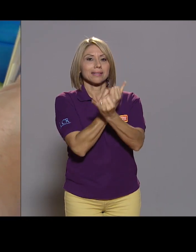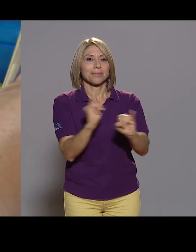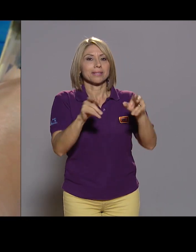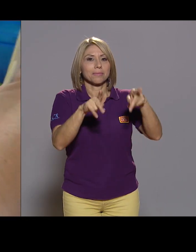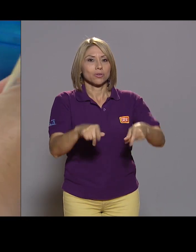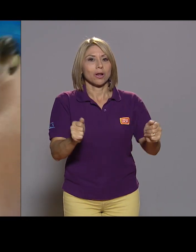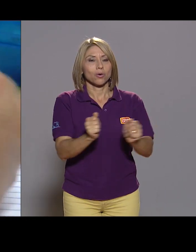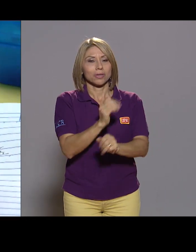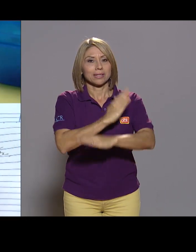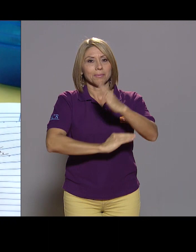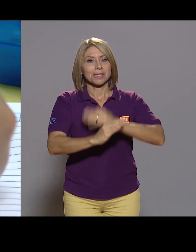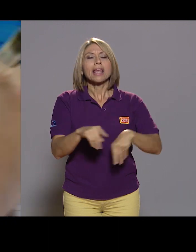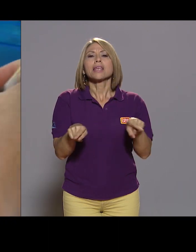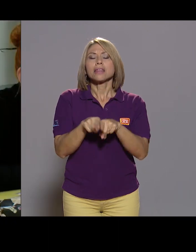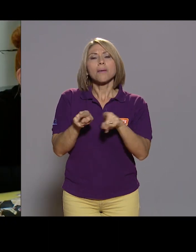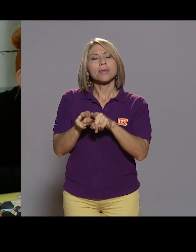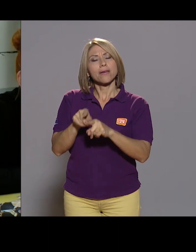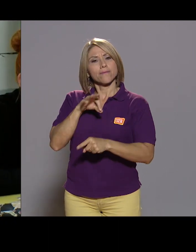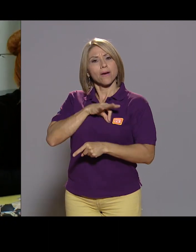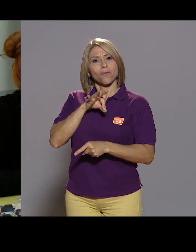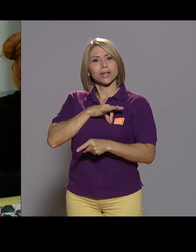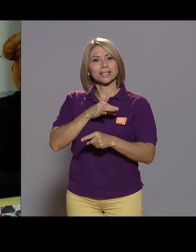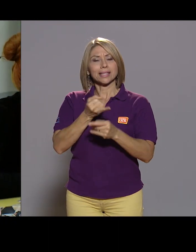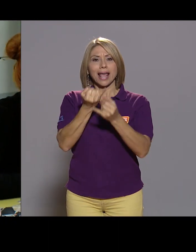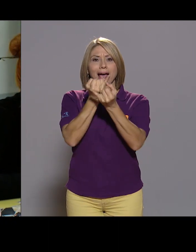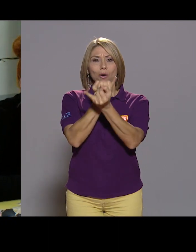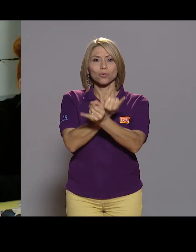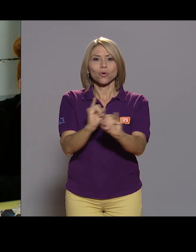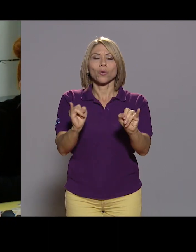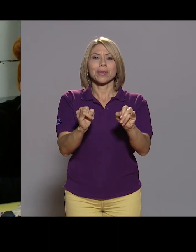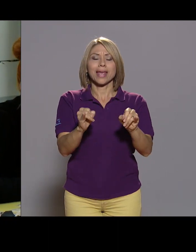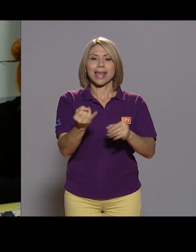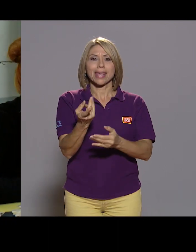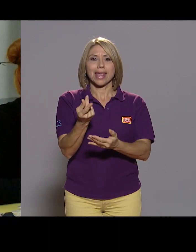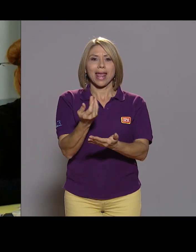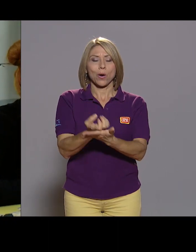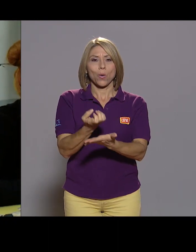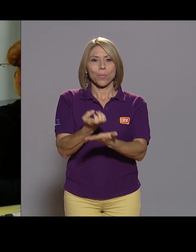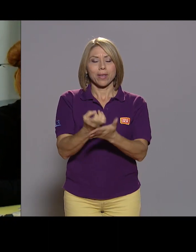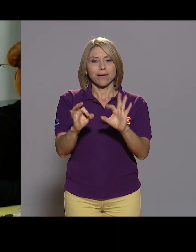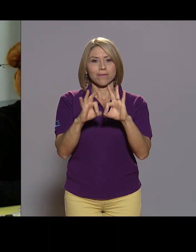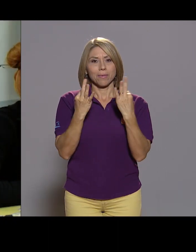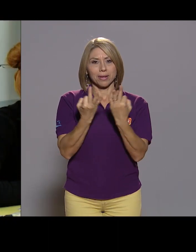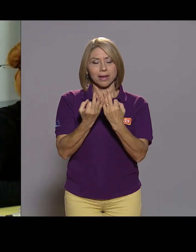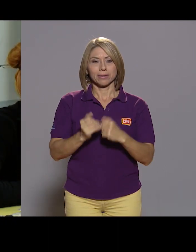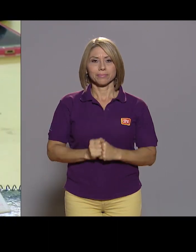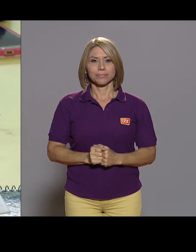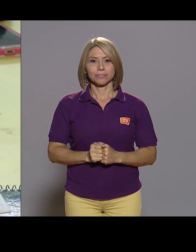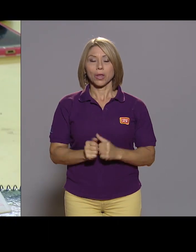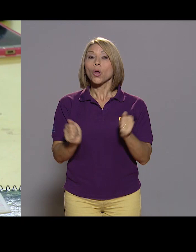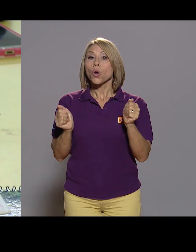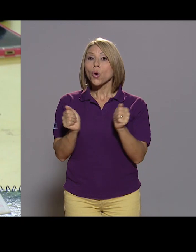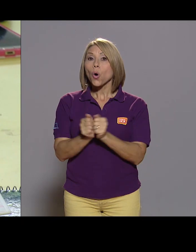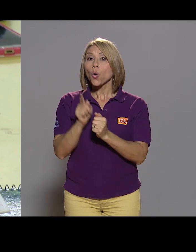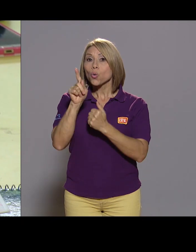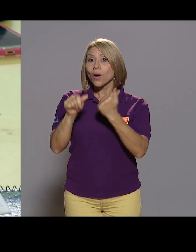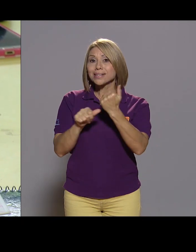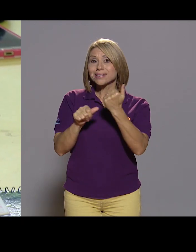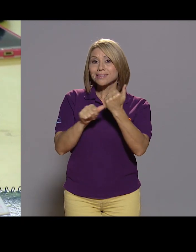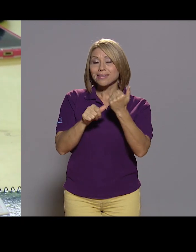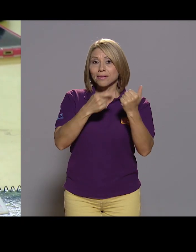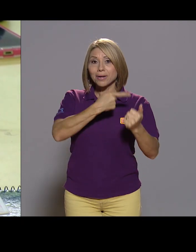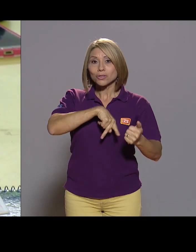discapacidad, sino que también favorece la autonomía y economía familiar. Con un asistente personal dejan